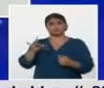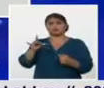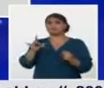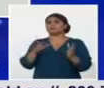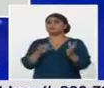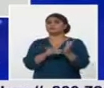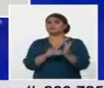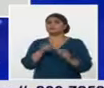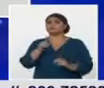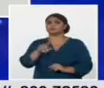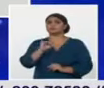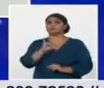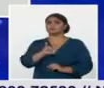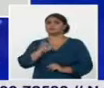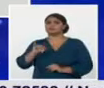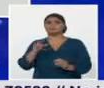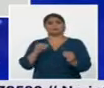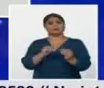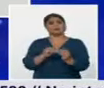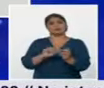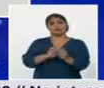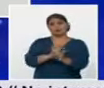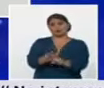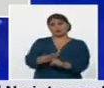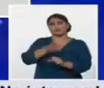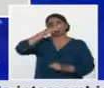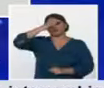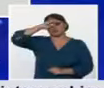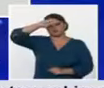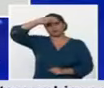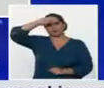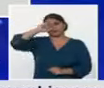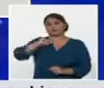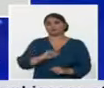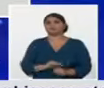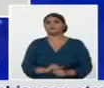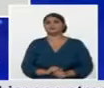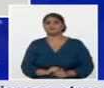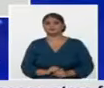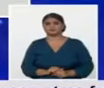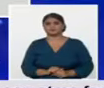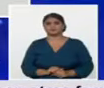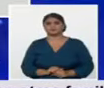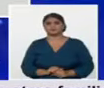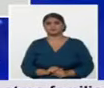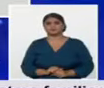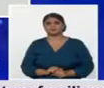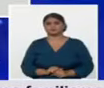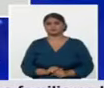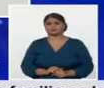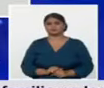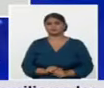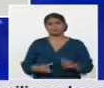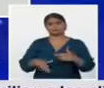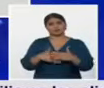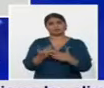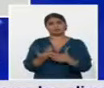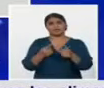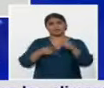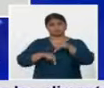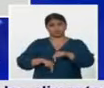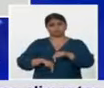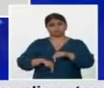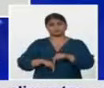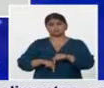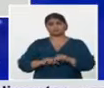15.166 son consecuencias de la transmisión autóctona en nuestro propio territorio. Hoy incluso con